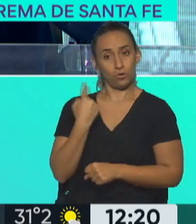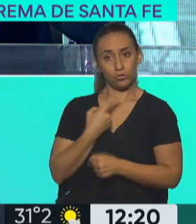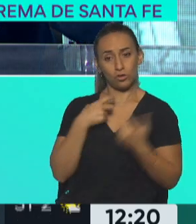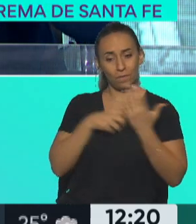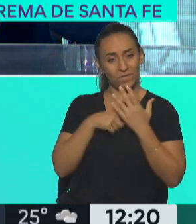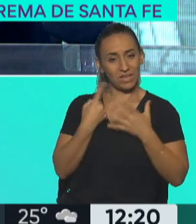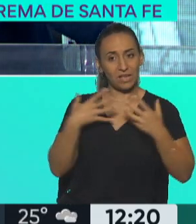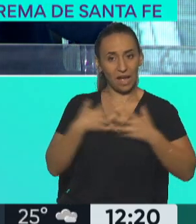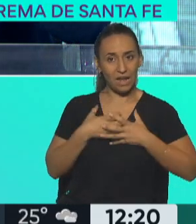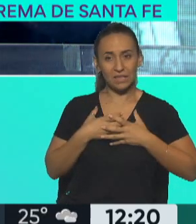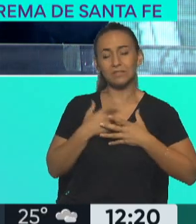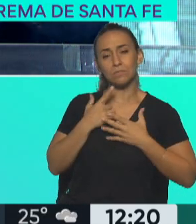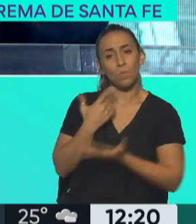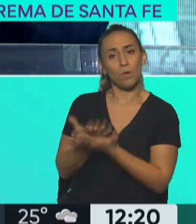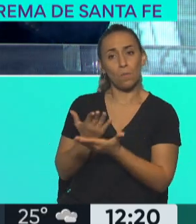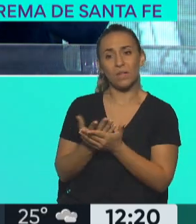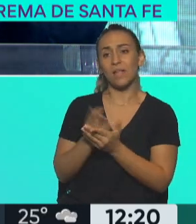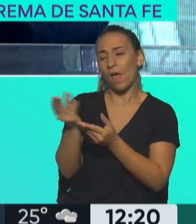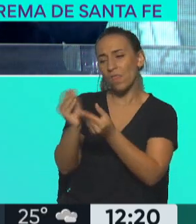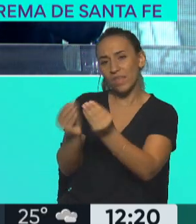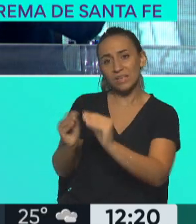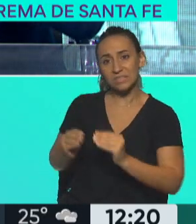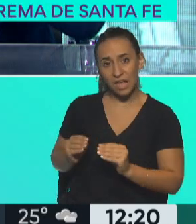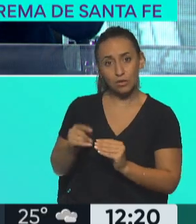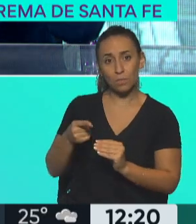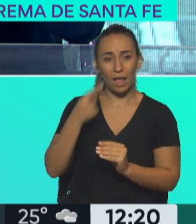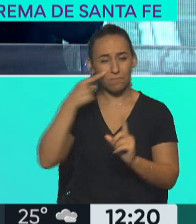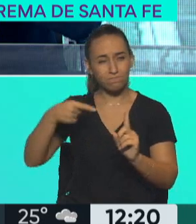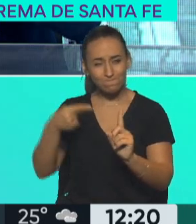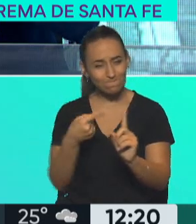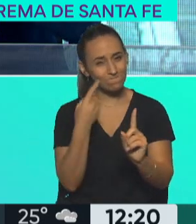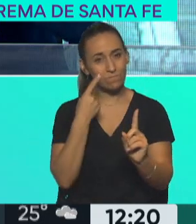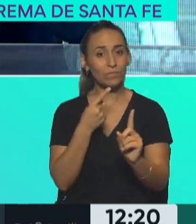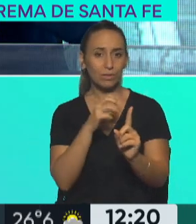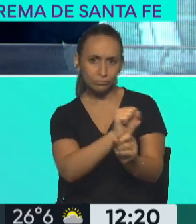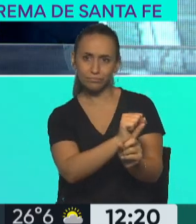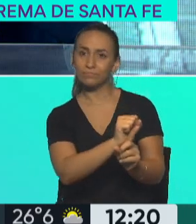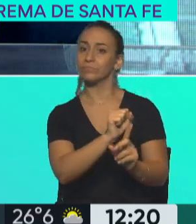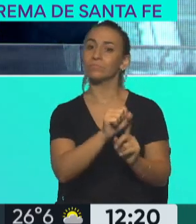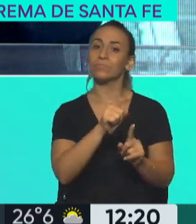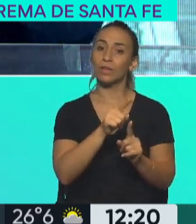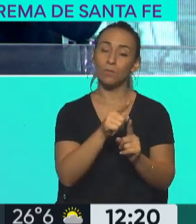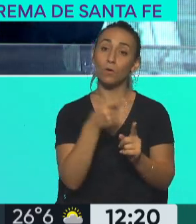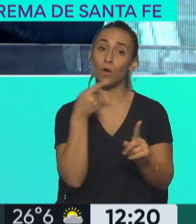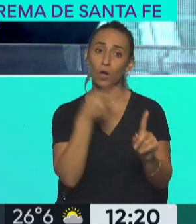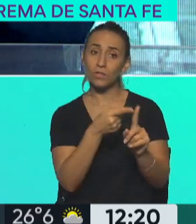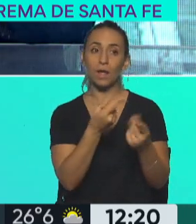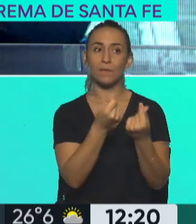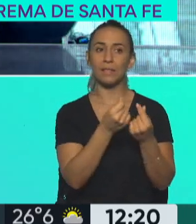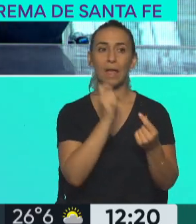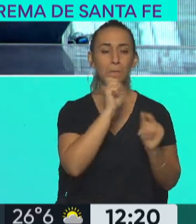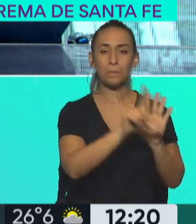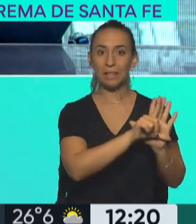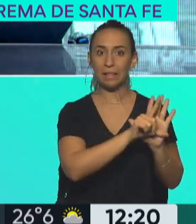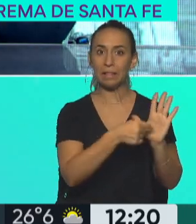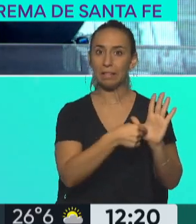Es fundamental el diseño de una política de persecución penal que apunte básicamente a esa dimensión financiera, porque la violencia también